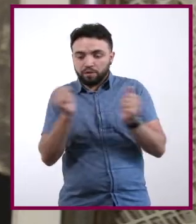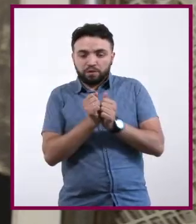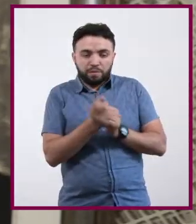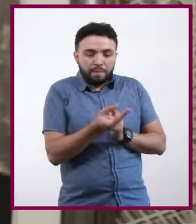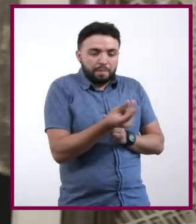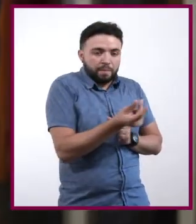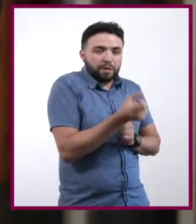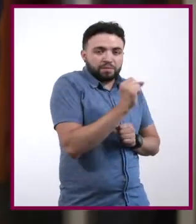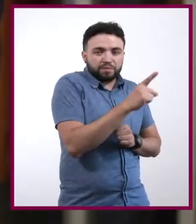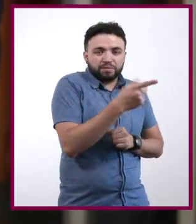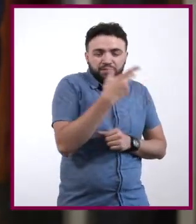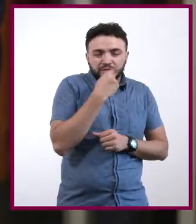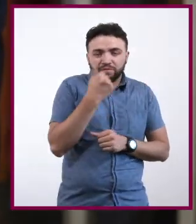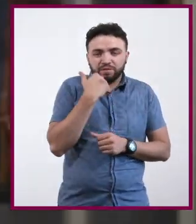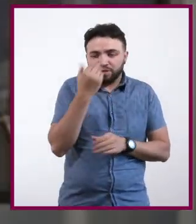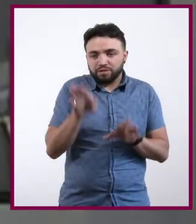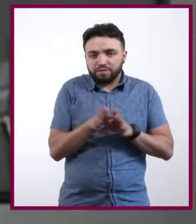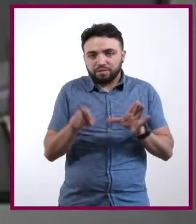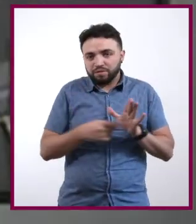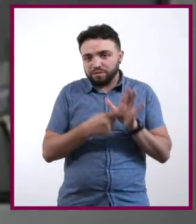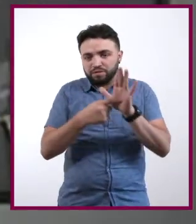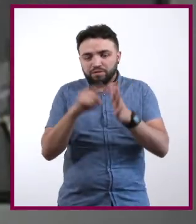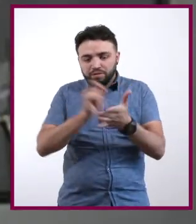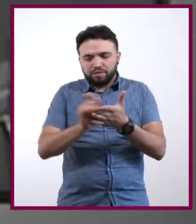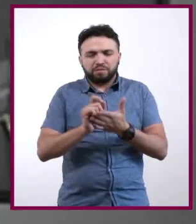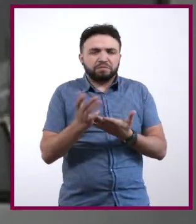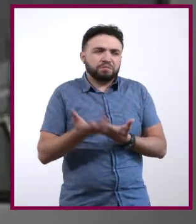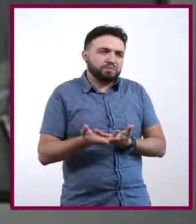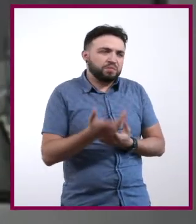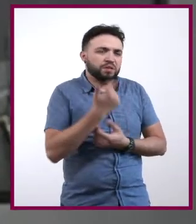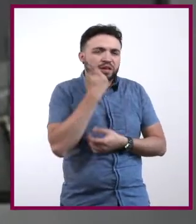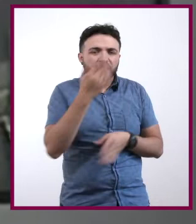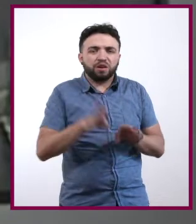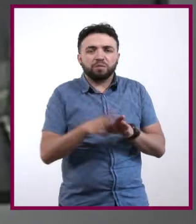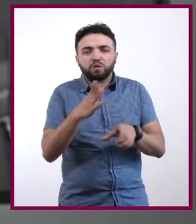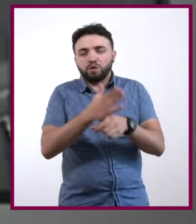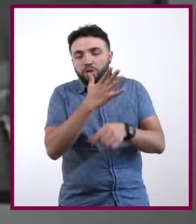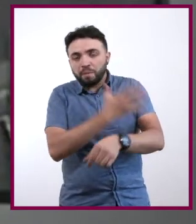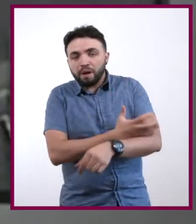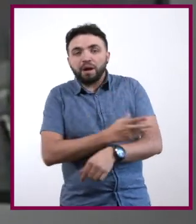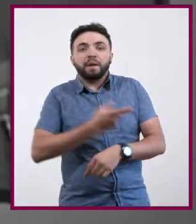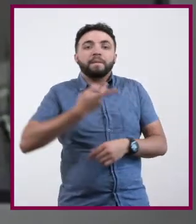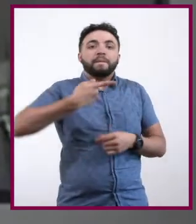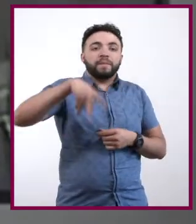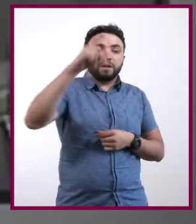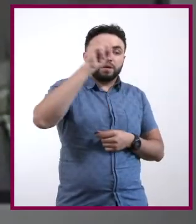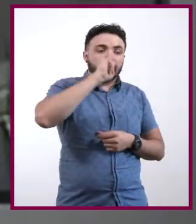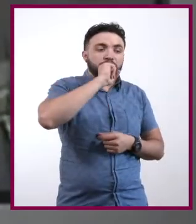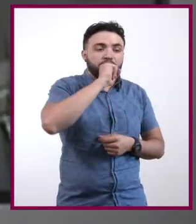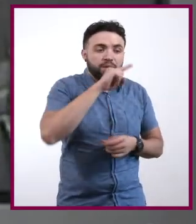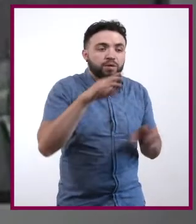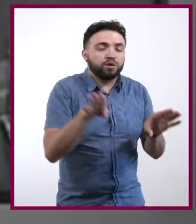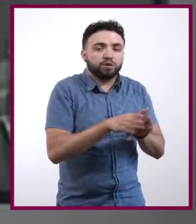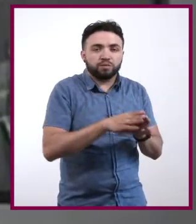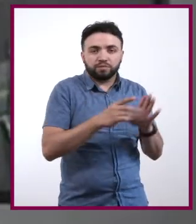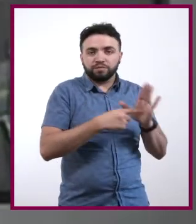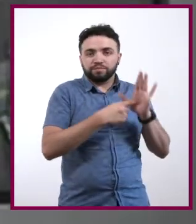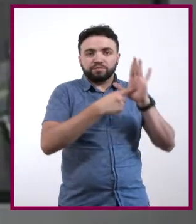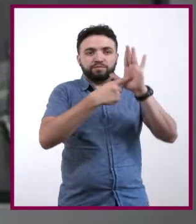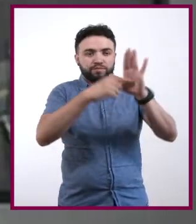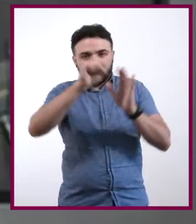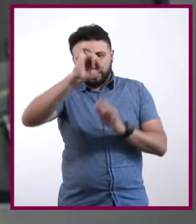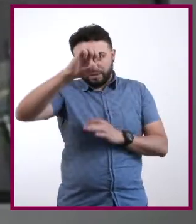interesa representar? Bueno, de compañía, pero al mismo tiempo también de ser un